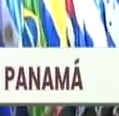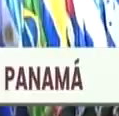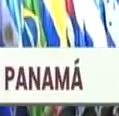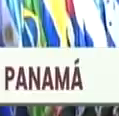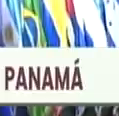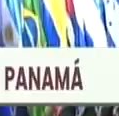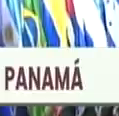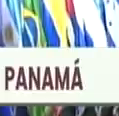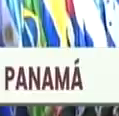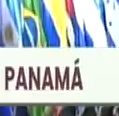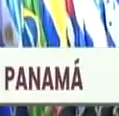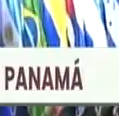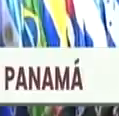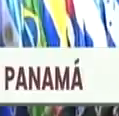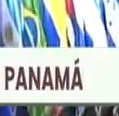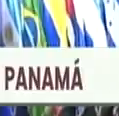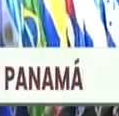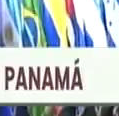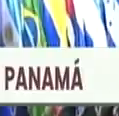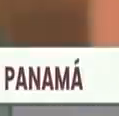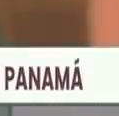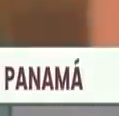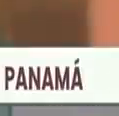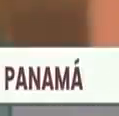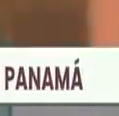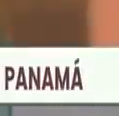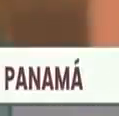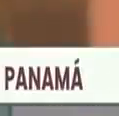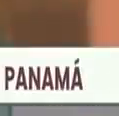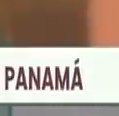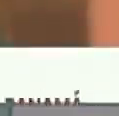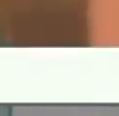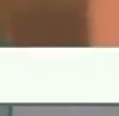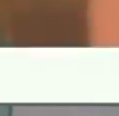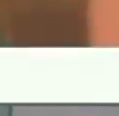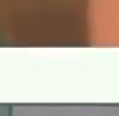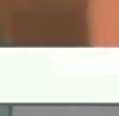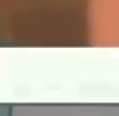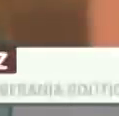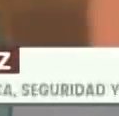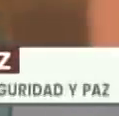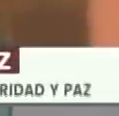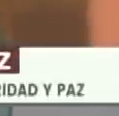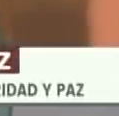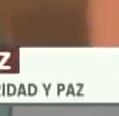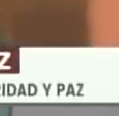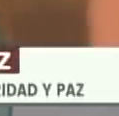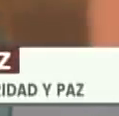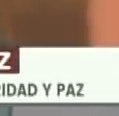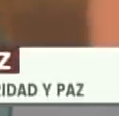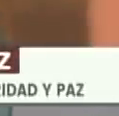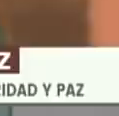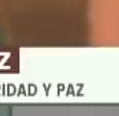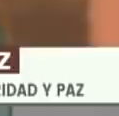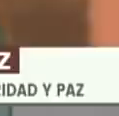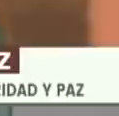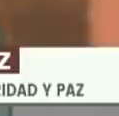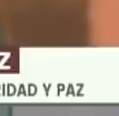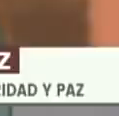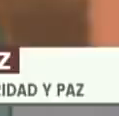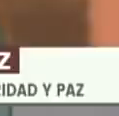a todos los que están aquí presentes en este hermoso mausoleo